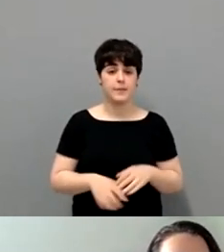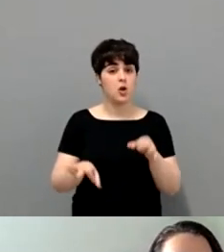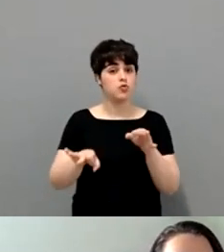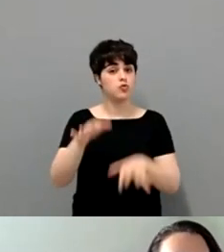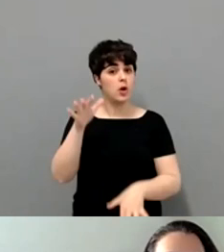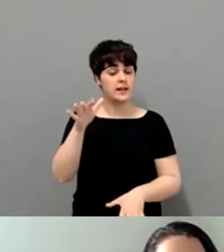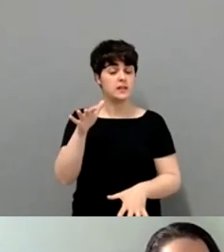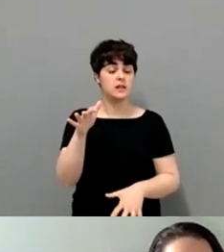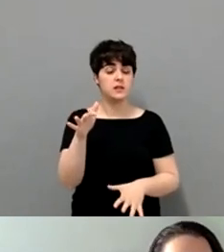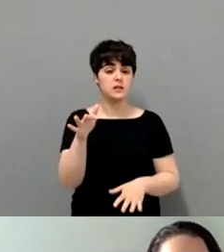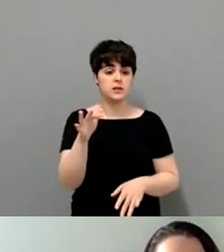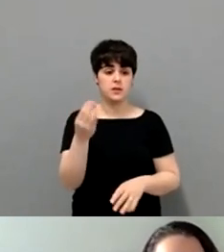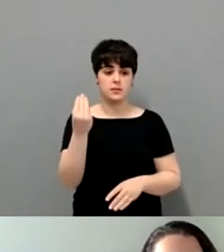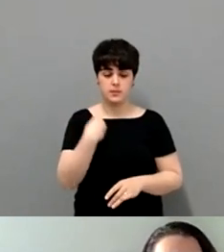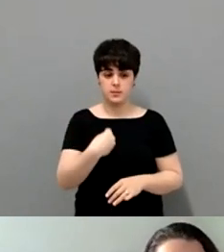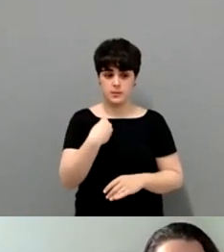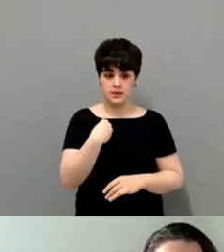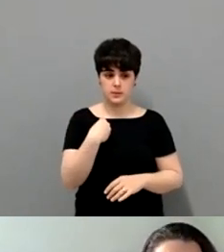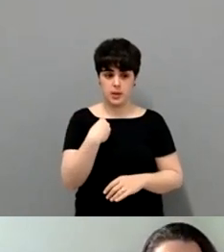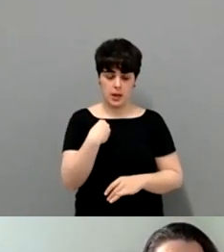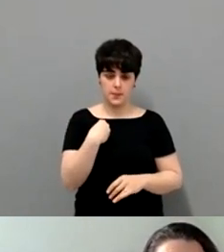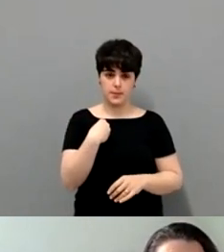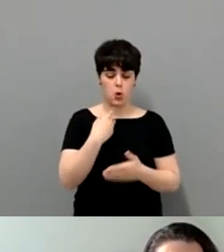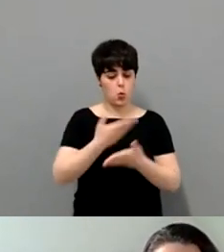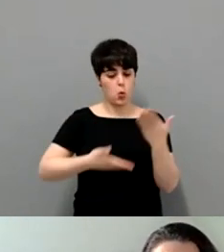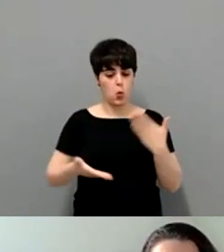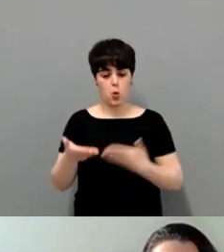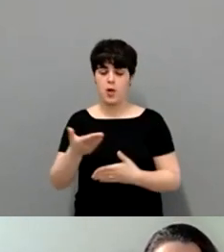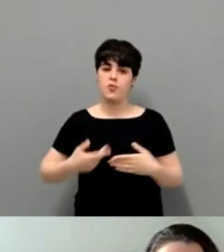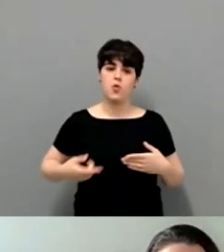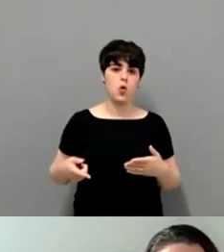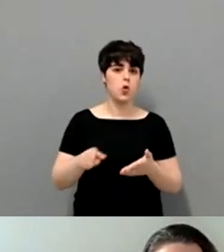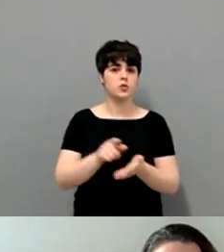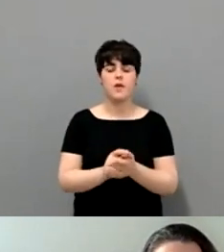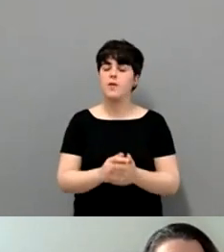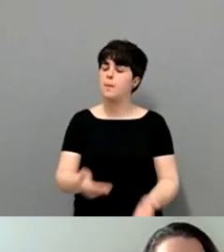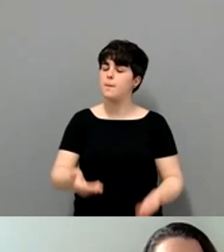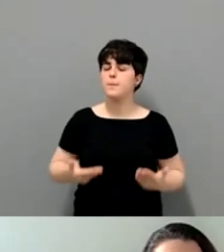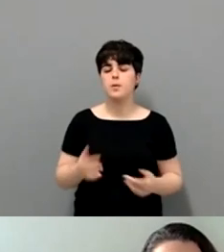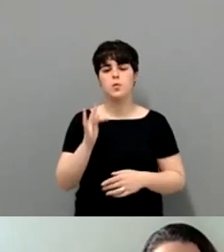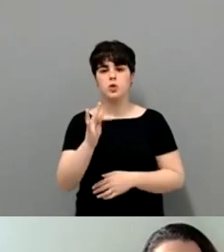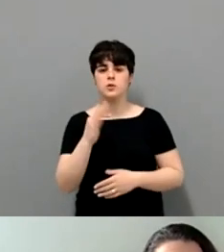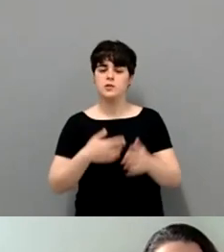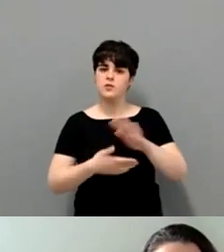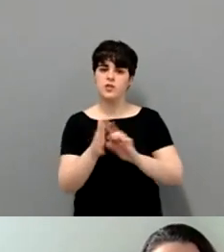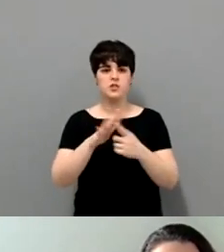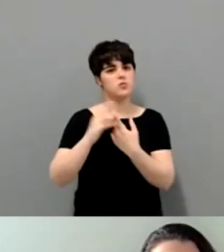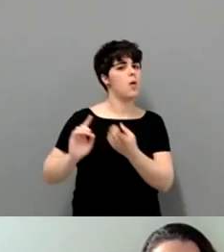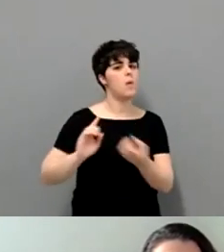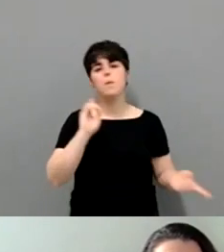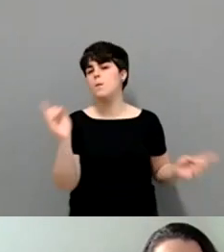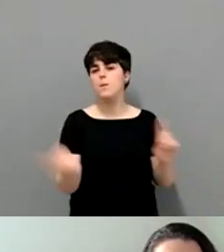Afortunadamente, y aquí la colaboración otra vez nos ha ayudado, hemos conseguido dar la vuelta a esta situación, pero es